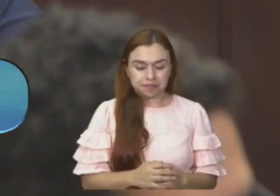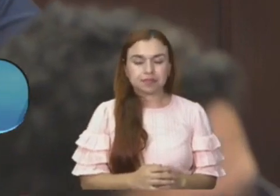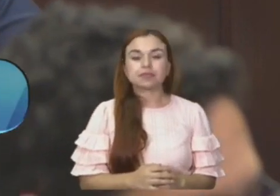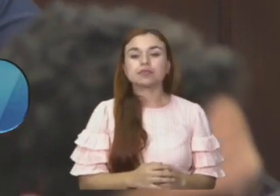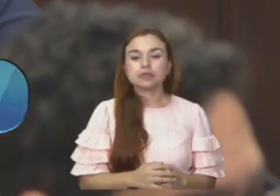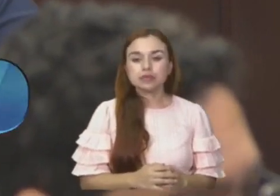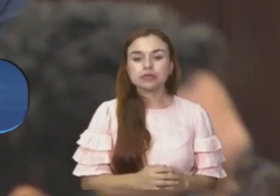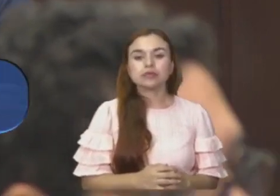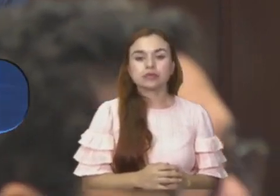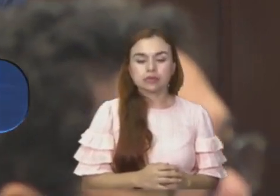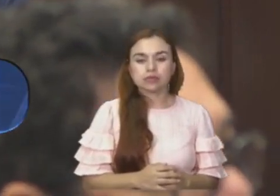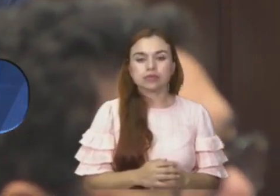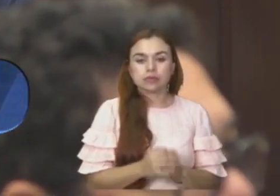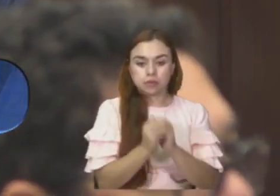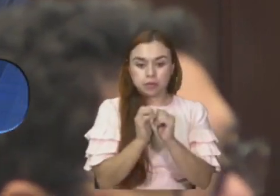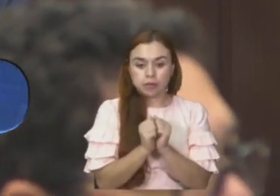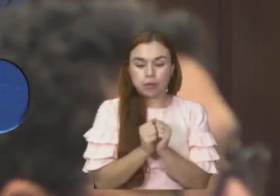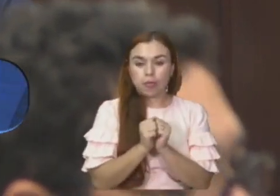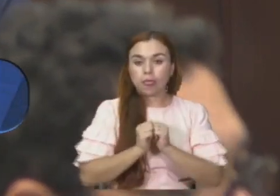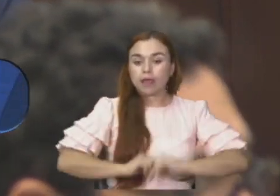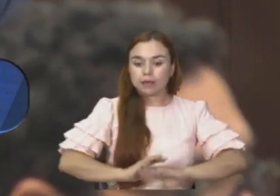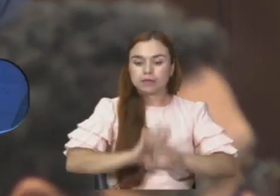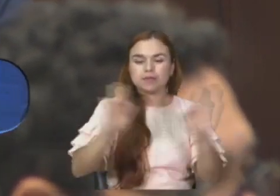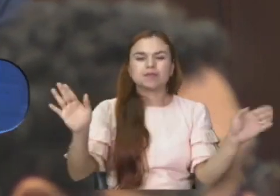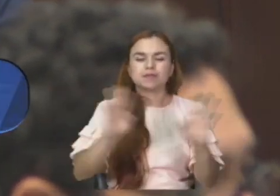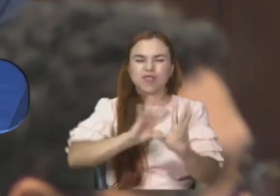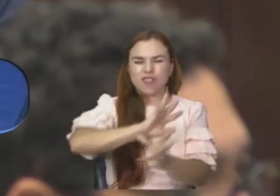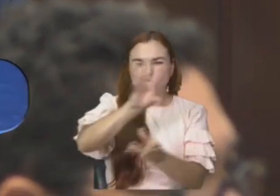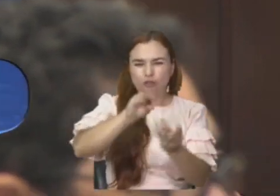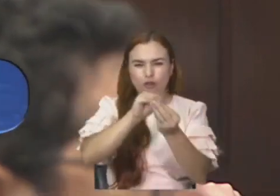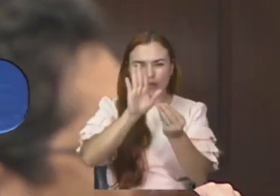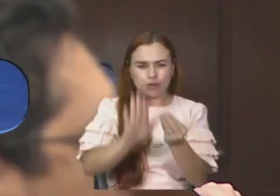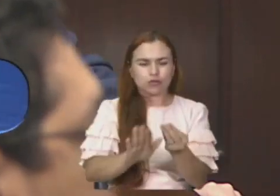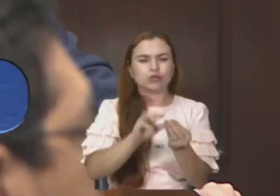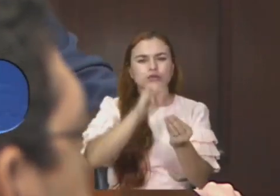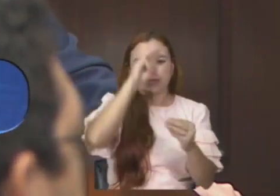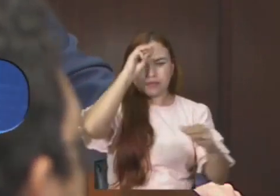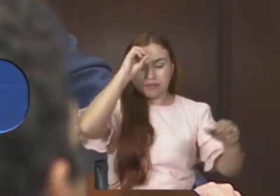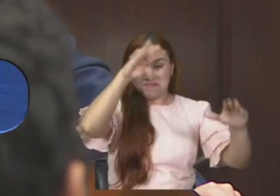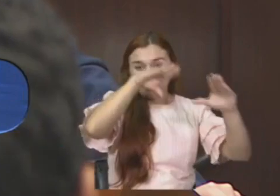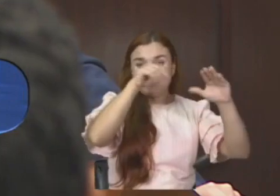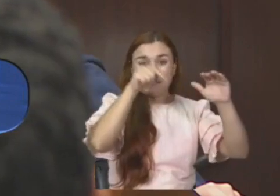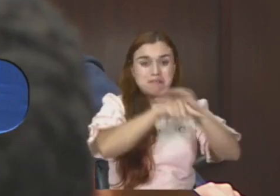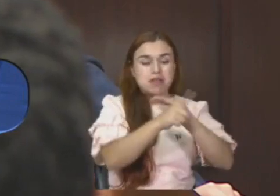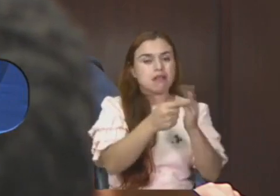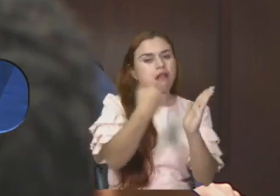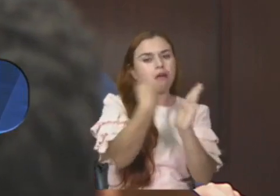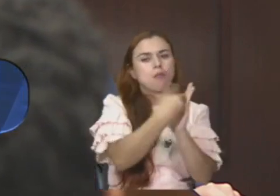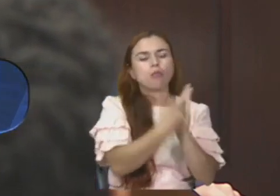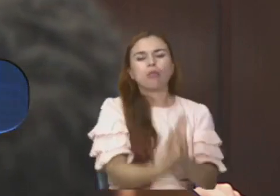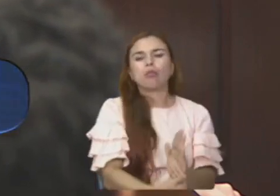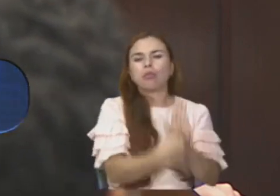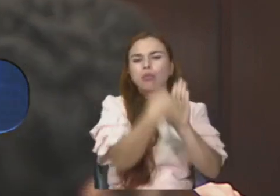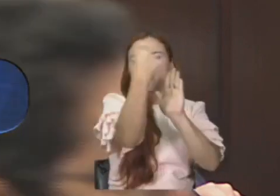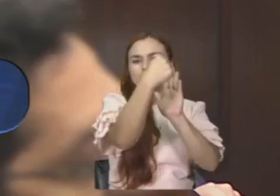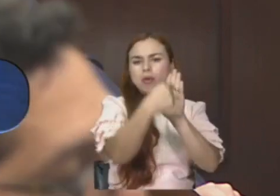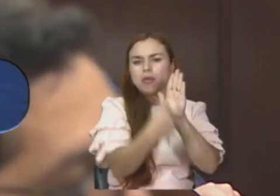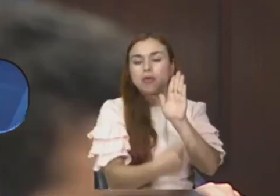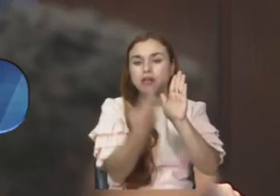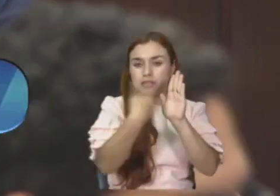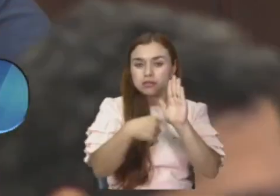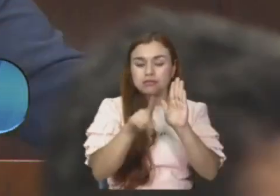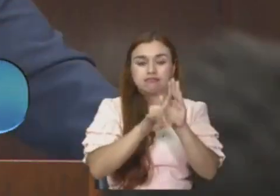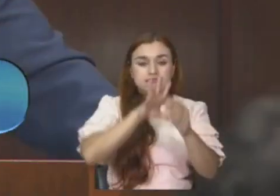ambiental de conformidad al Código de Recursos Minerales, la normativa ambiental de Panamá, el Código